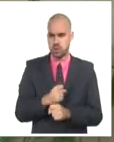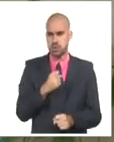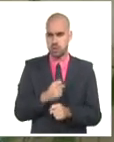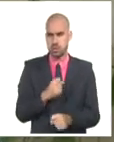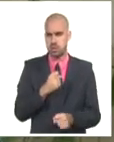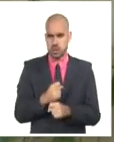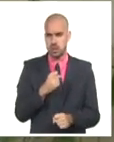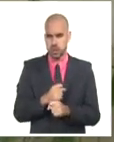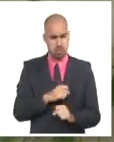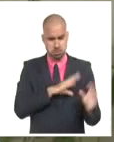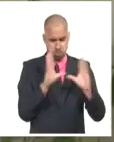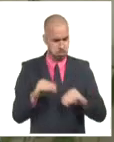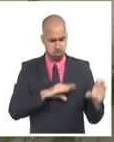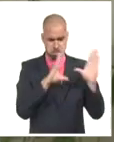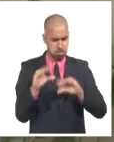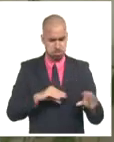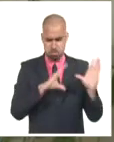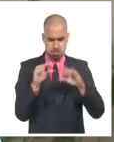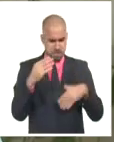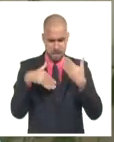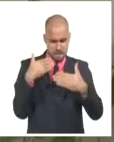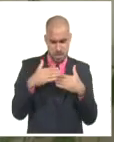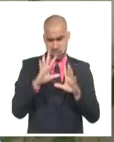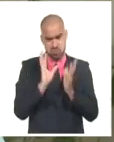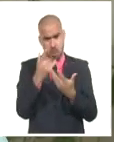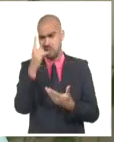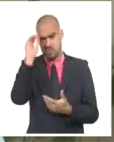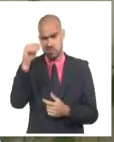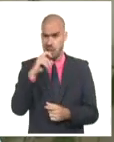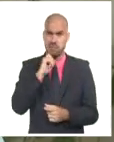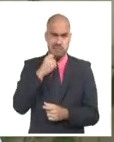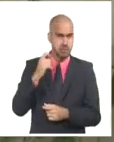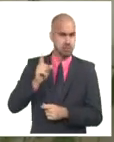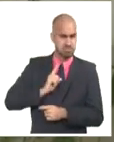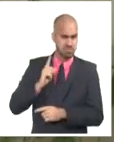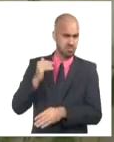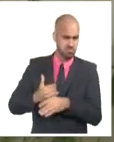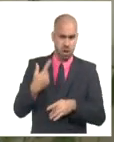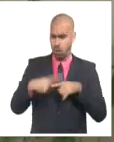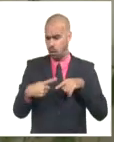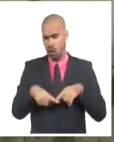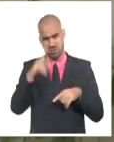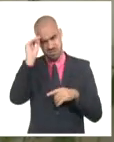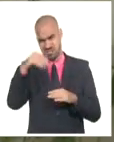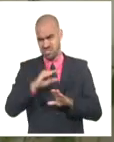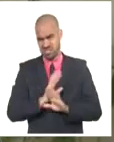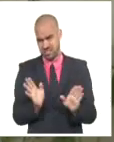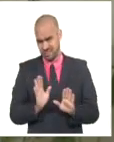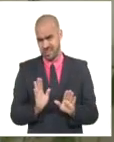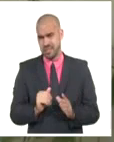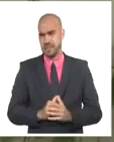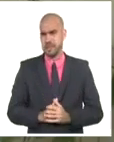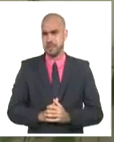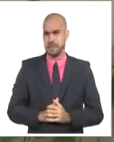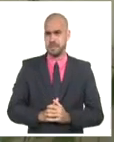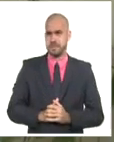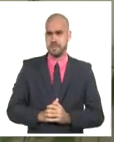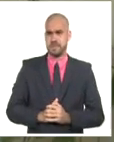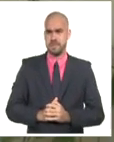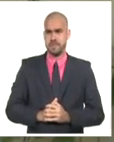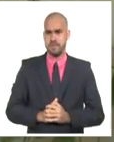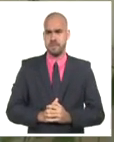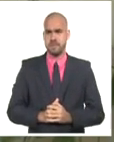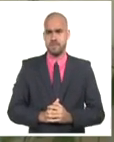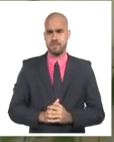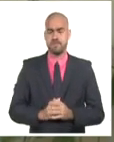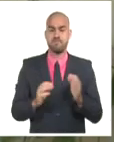con condiciones adversas, que sí, con todo lo que sabemos del bloqueo, toda la pandemia que hemos pasado. Es decir, la necesidad